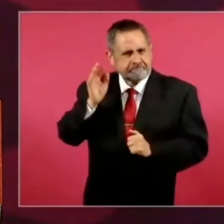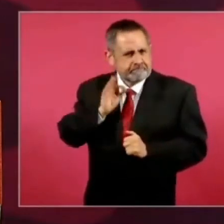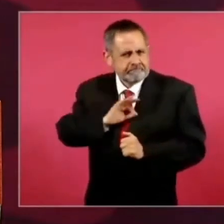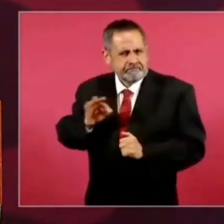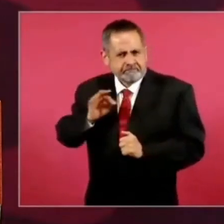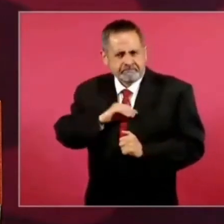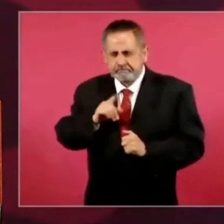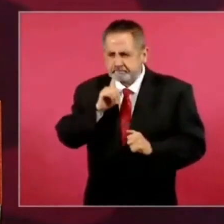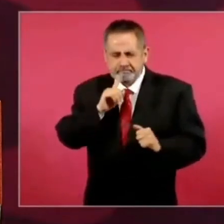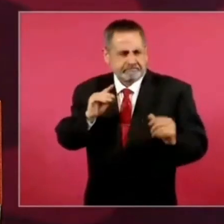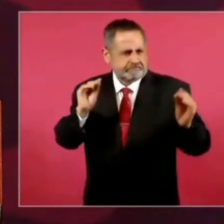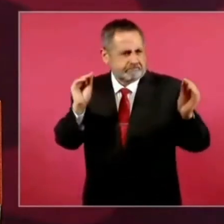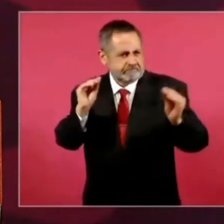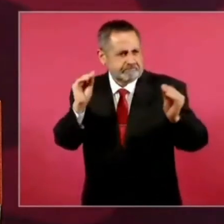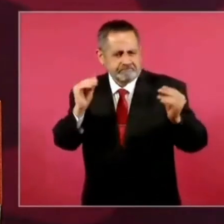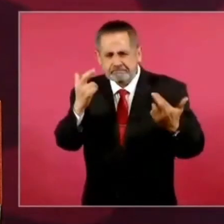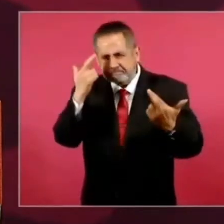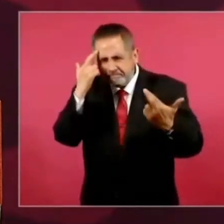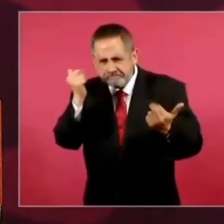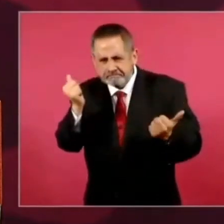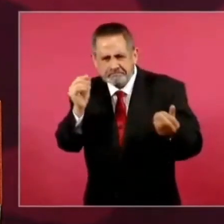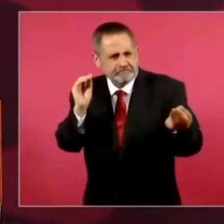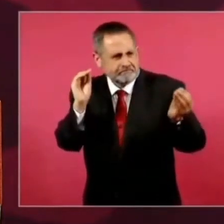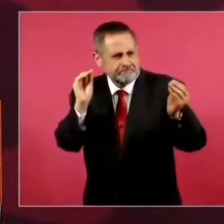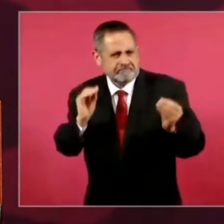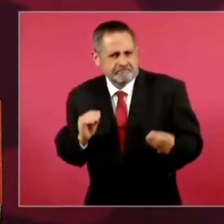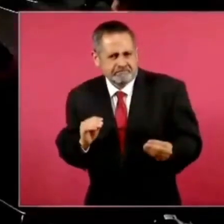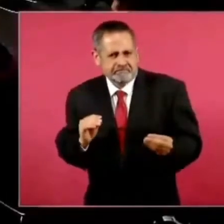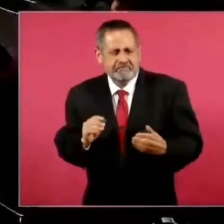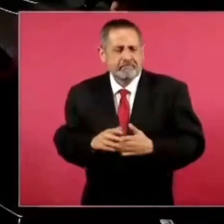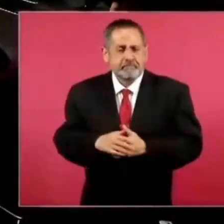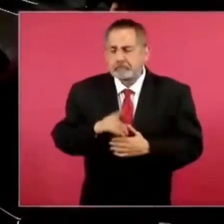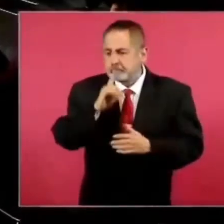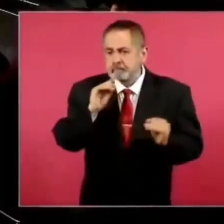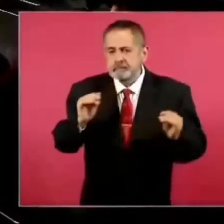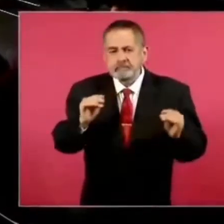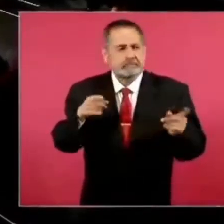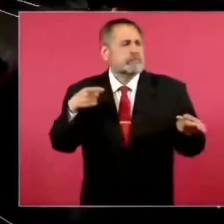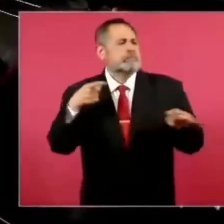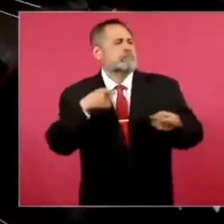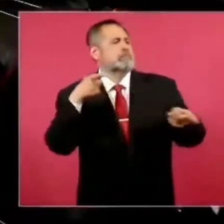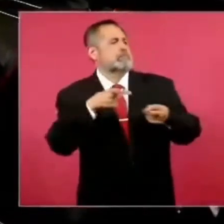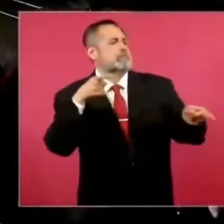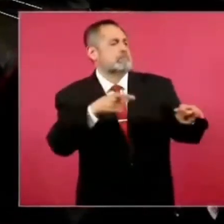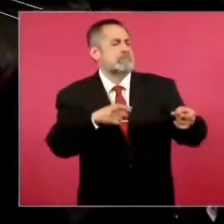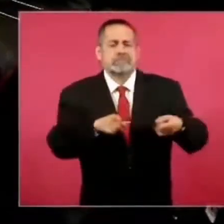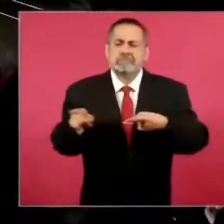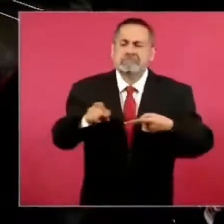para argumentar, que no nos quedemos en el insulto